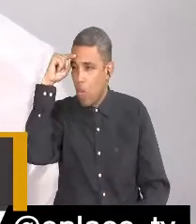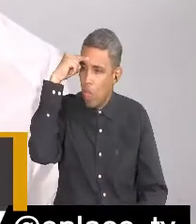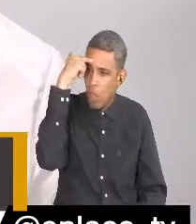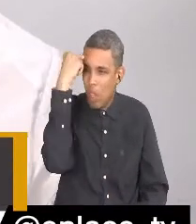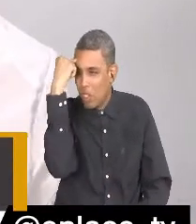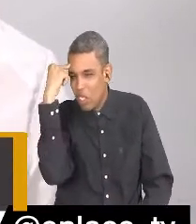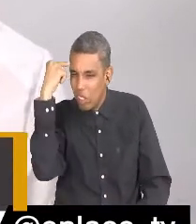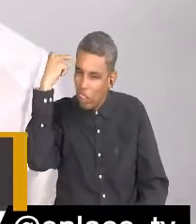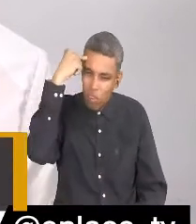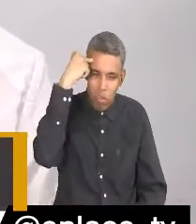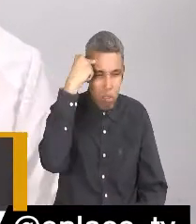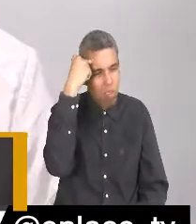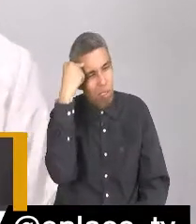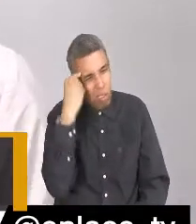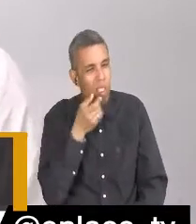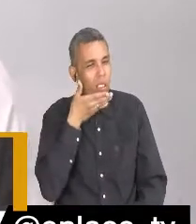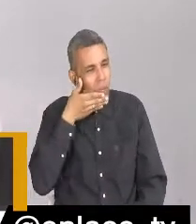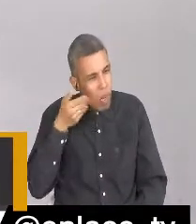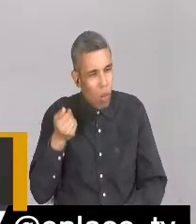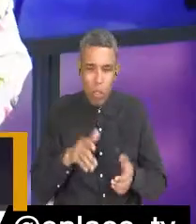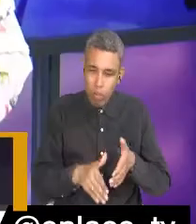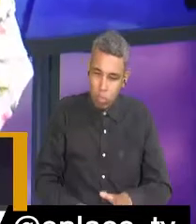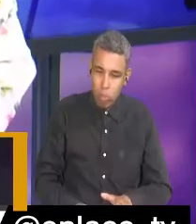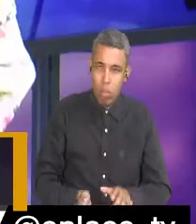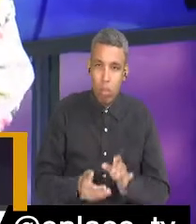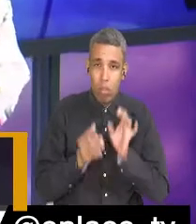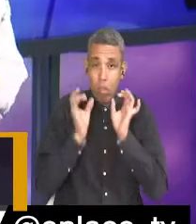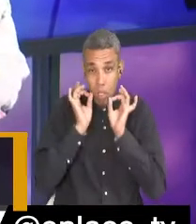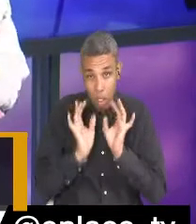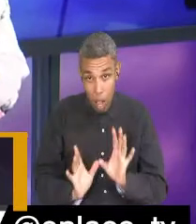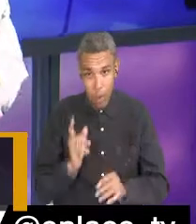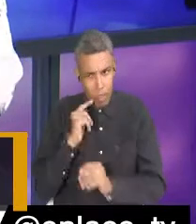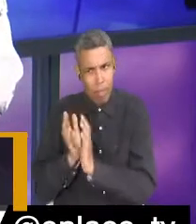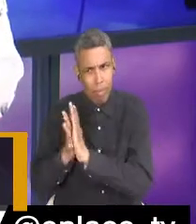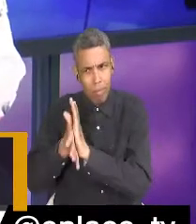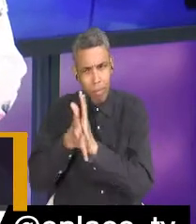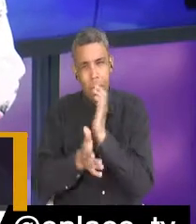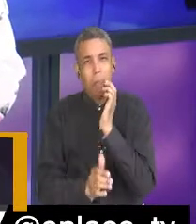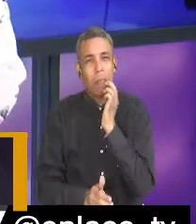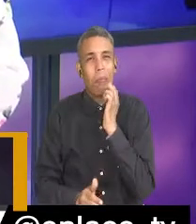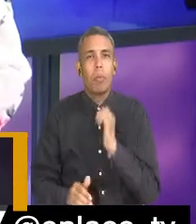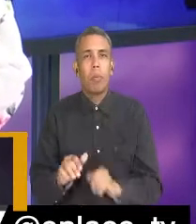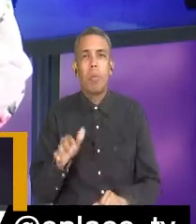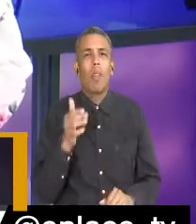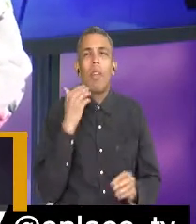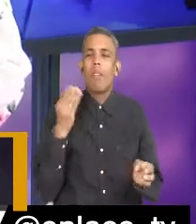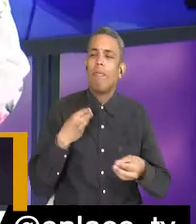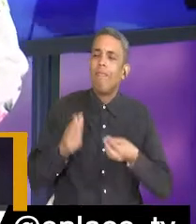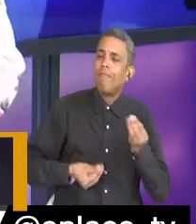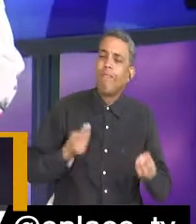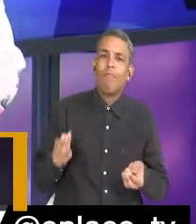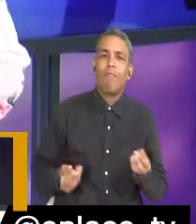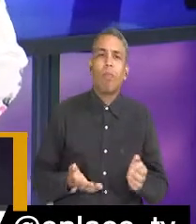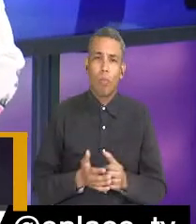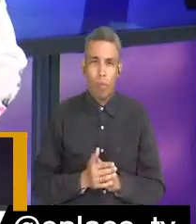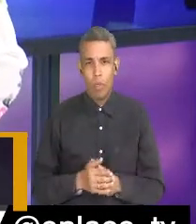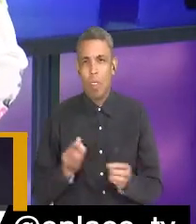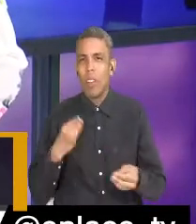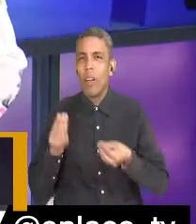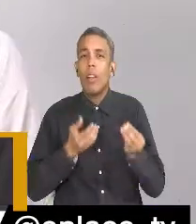que esto es una decisión fatal. Fermín, ¿qué hacer ante el suicidio cuando una familia se ve inmersa en esta situación? Bueno, hay que